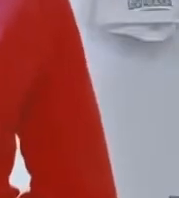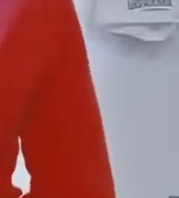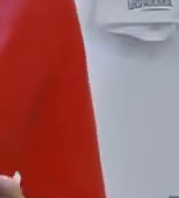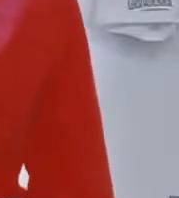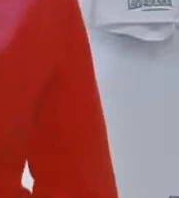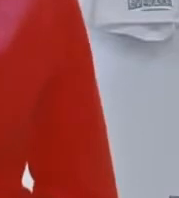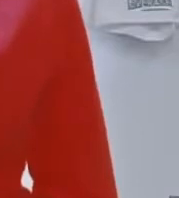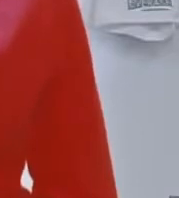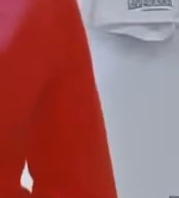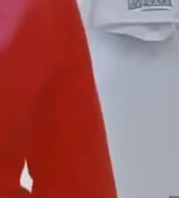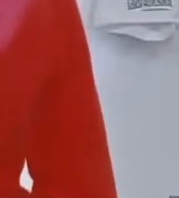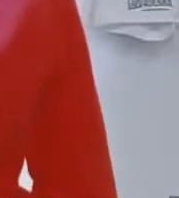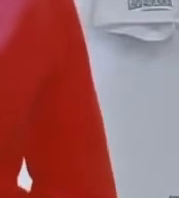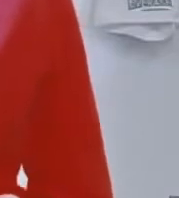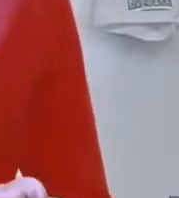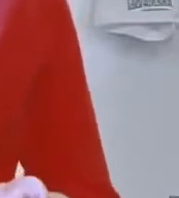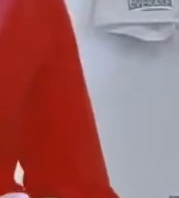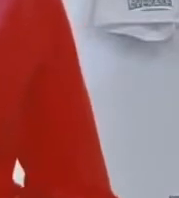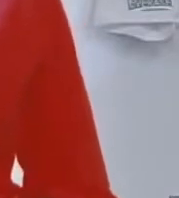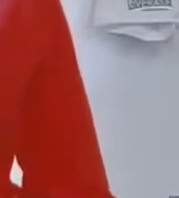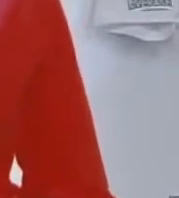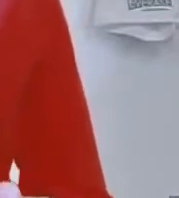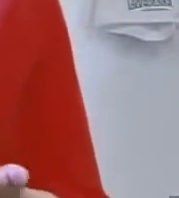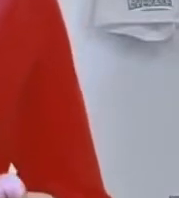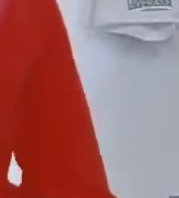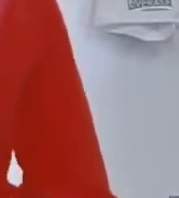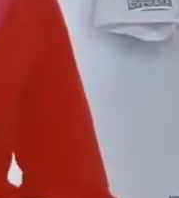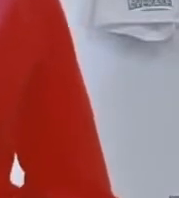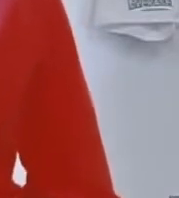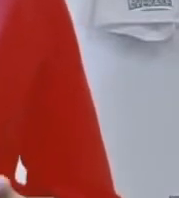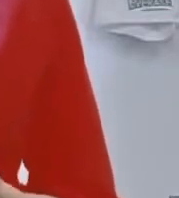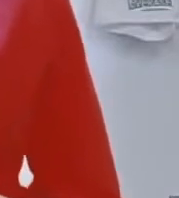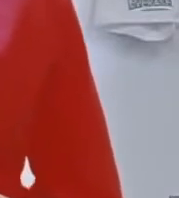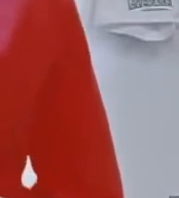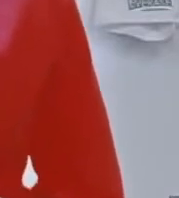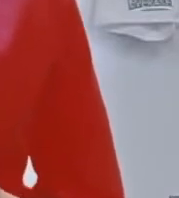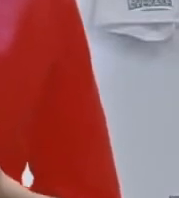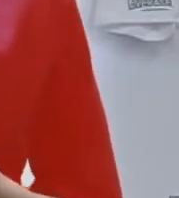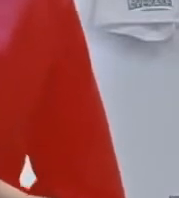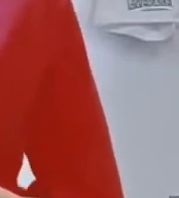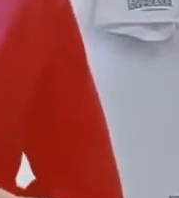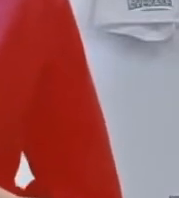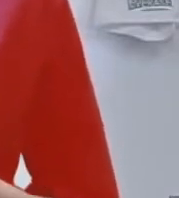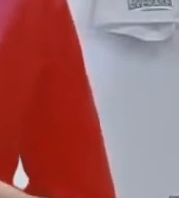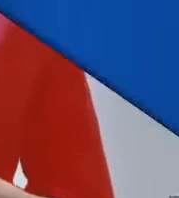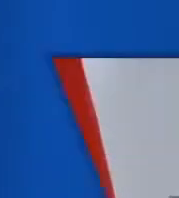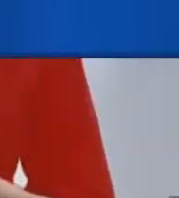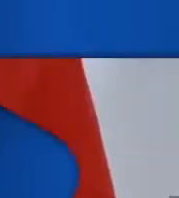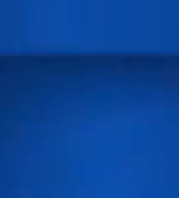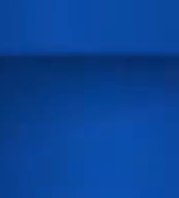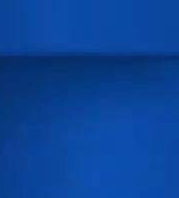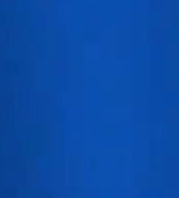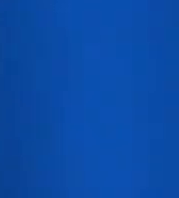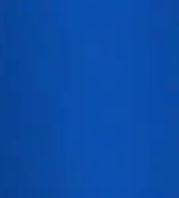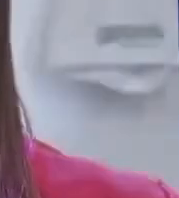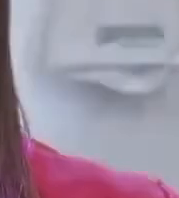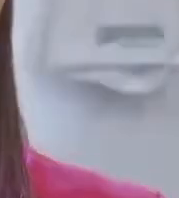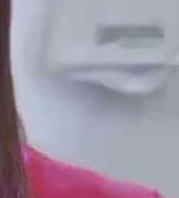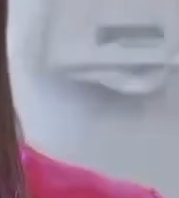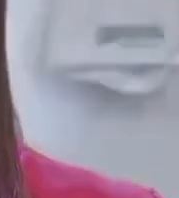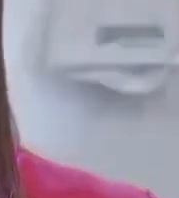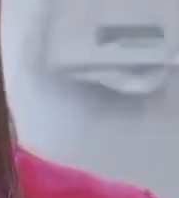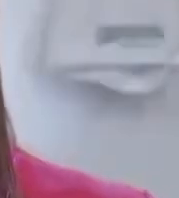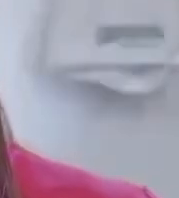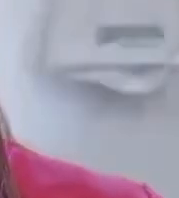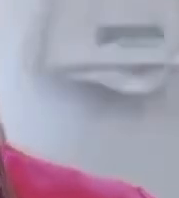plural, que involucra la economía comunitaria, estatal, privada, social y cooperativa. Soy